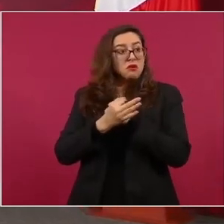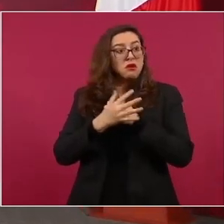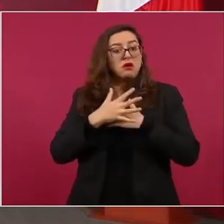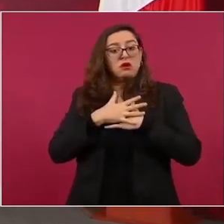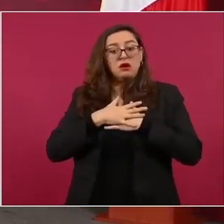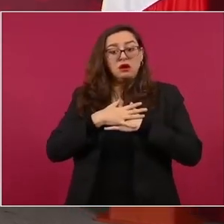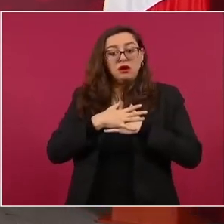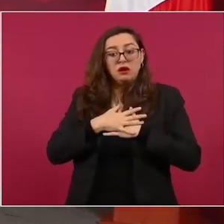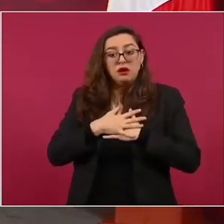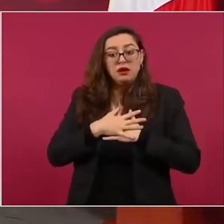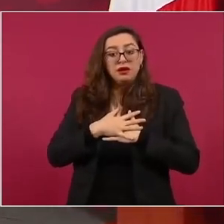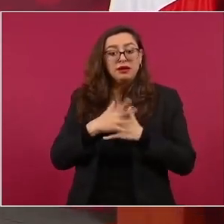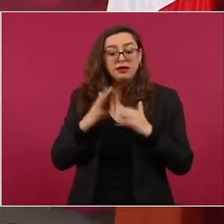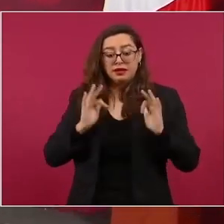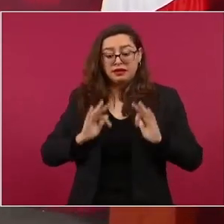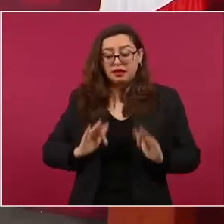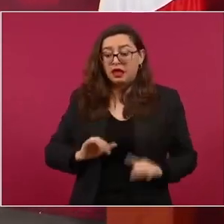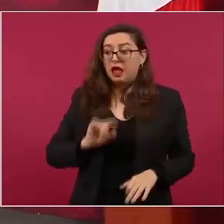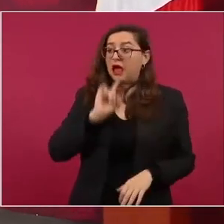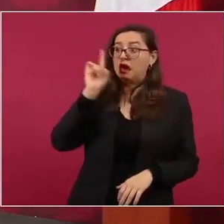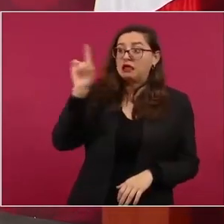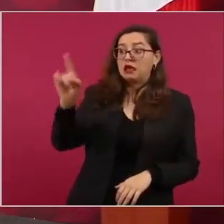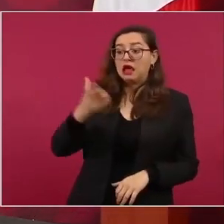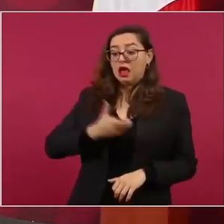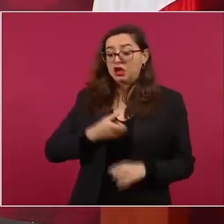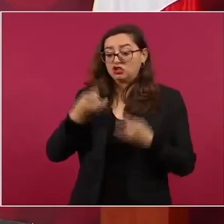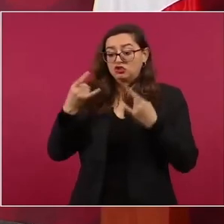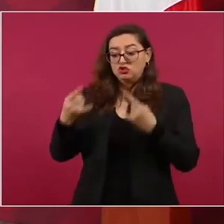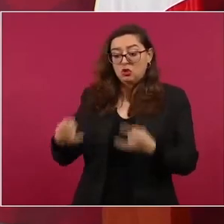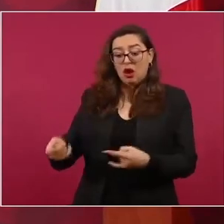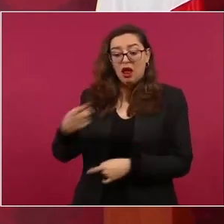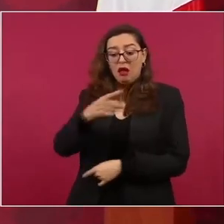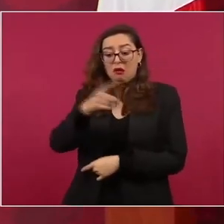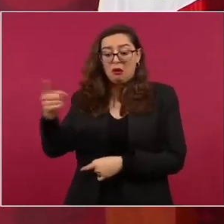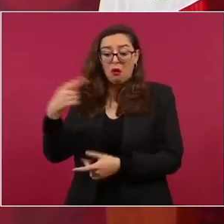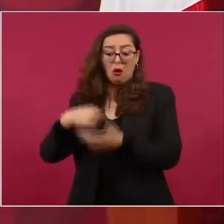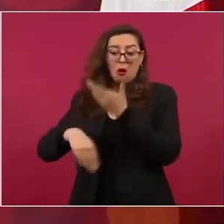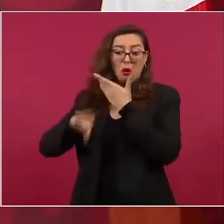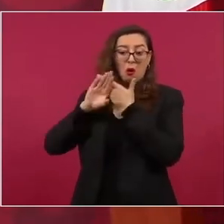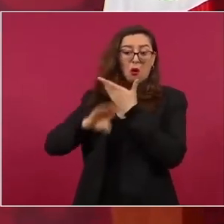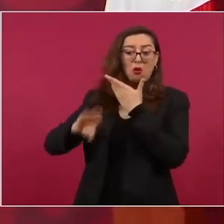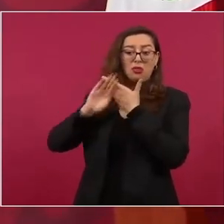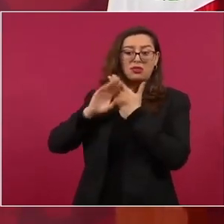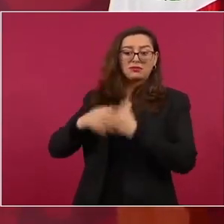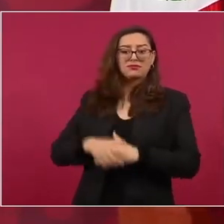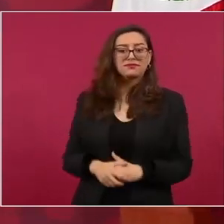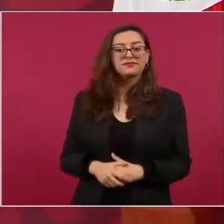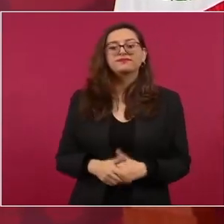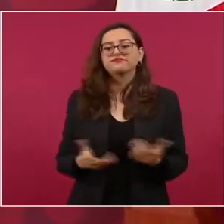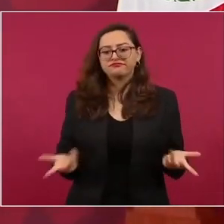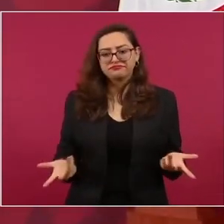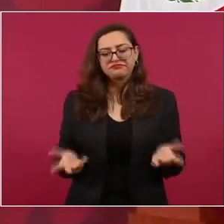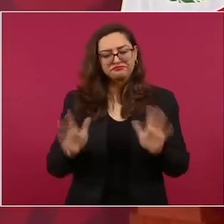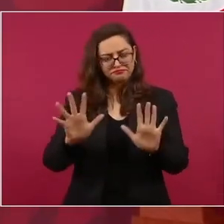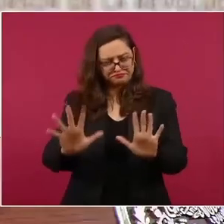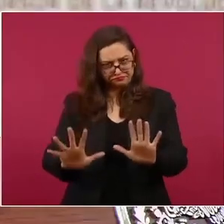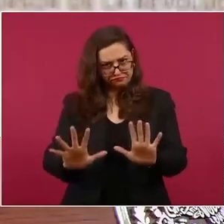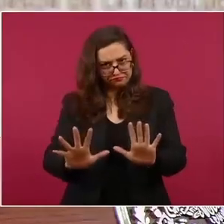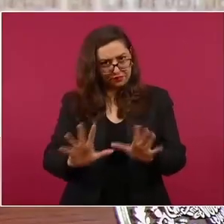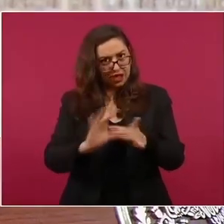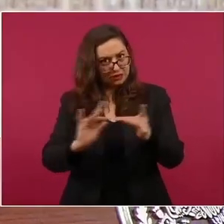porque en el Zócalo me tratan mal. No deberían de tratarla mal en ninguna parte, a nadie,